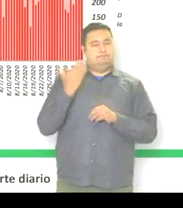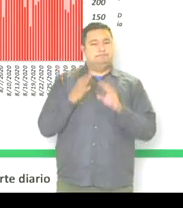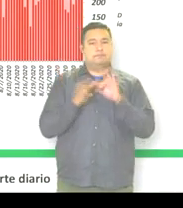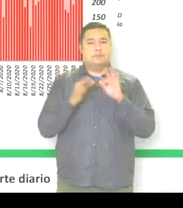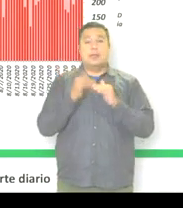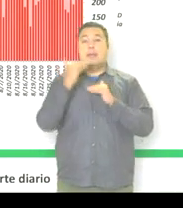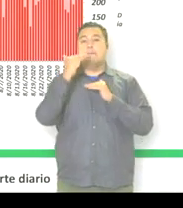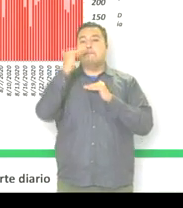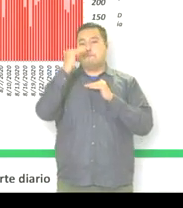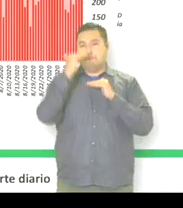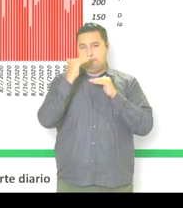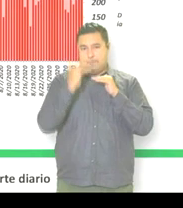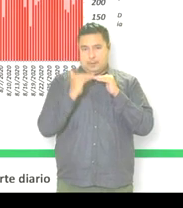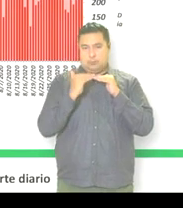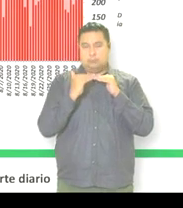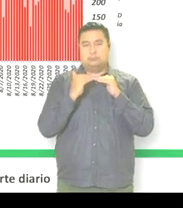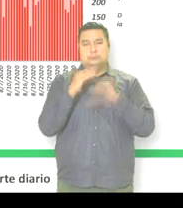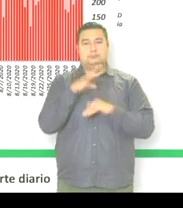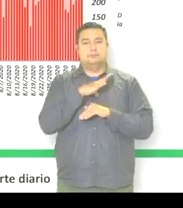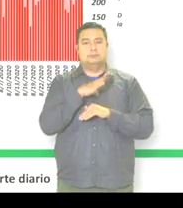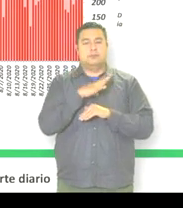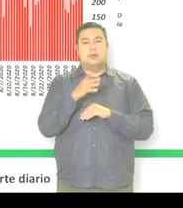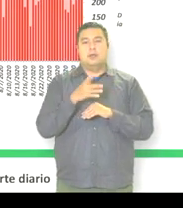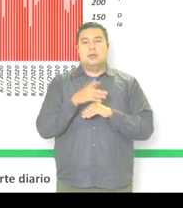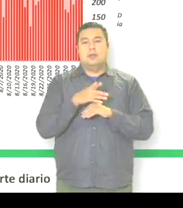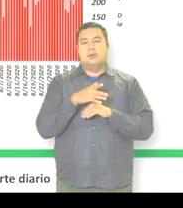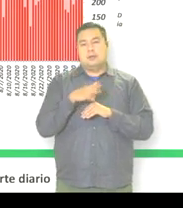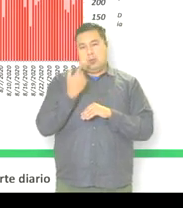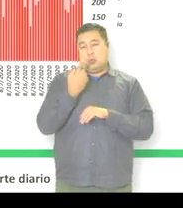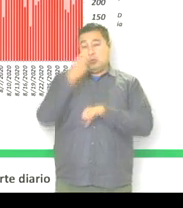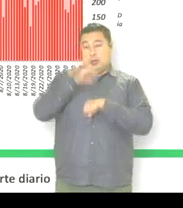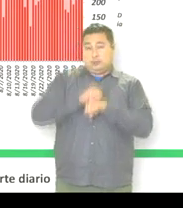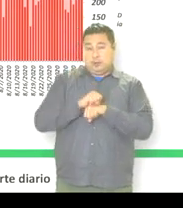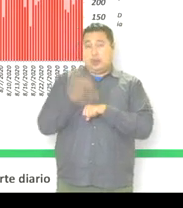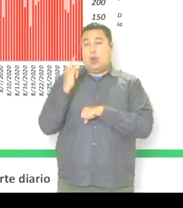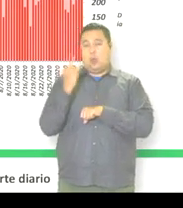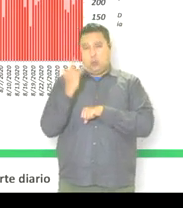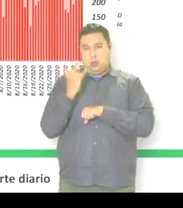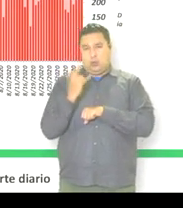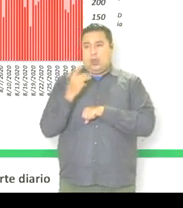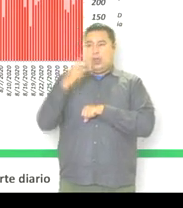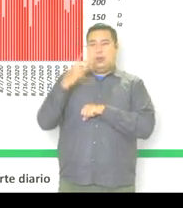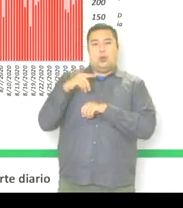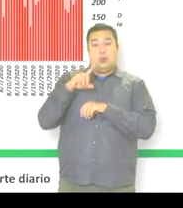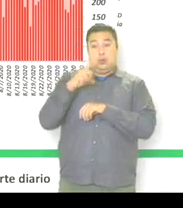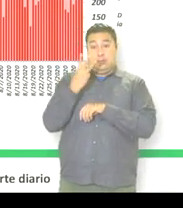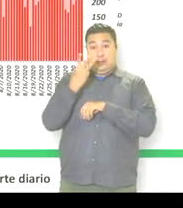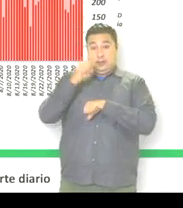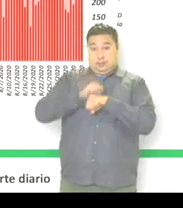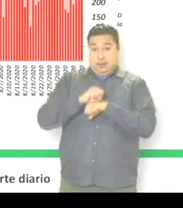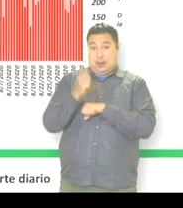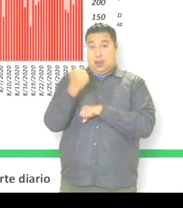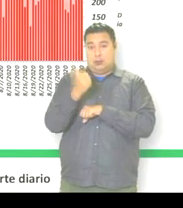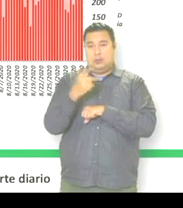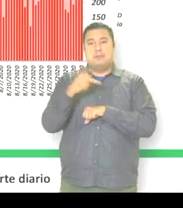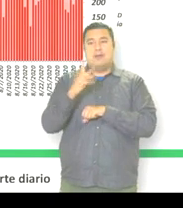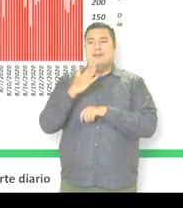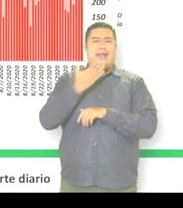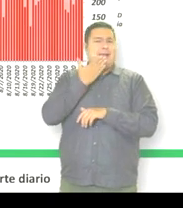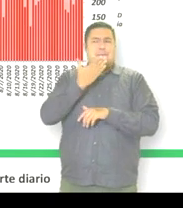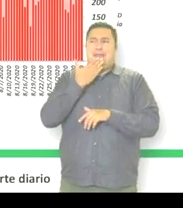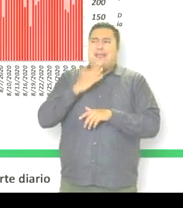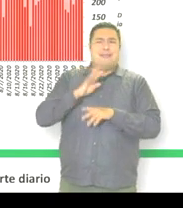una disminución de casos con respecto a la última semana de julio y a las primeras 3 de agosto. Sin embargo, no podemos